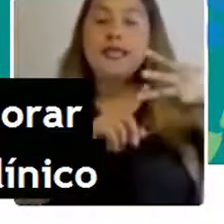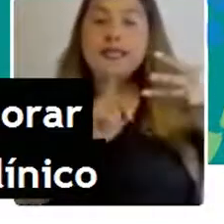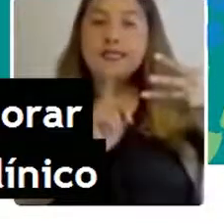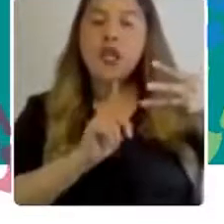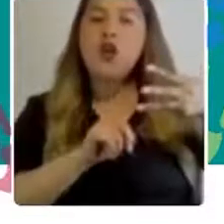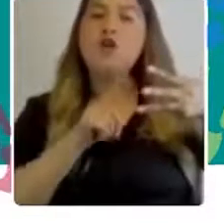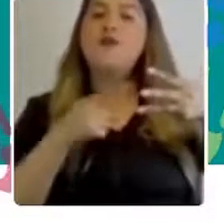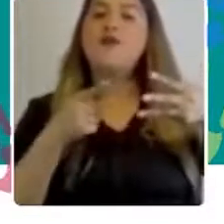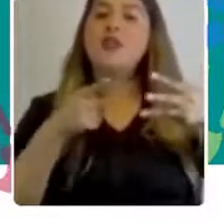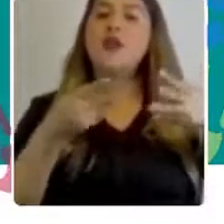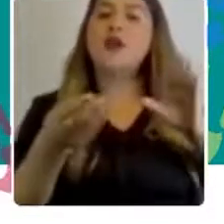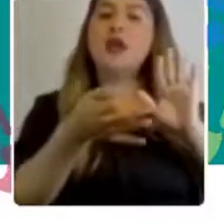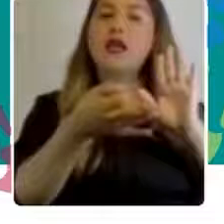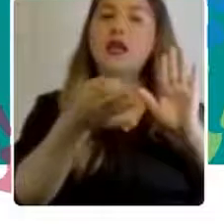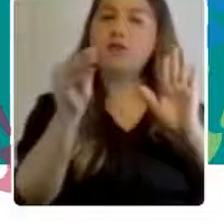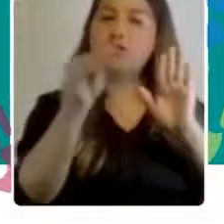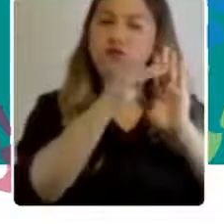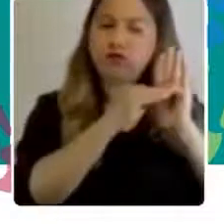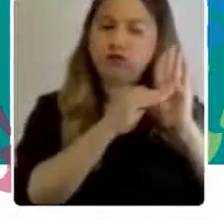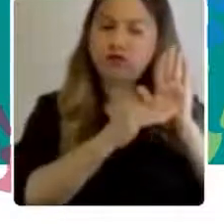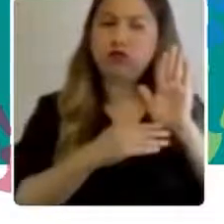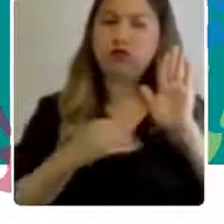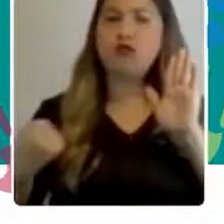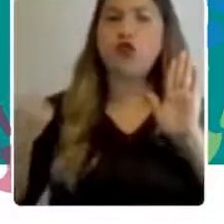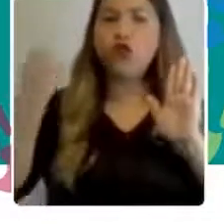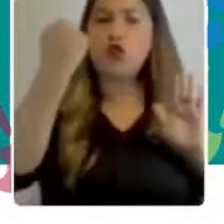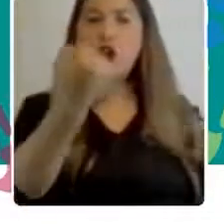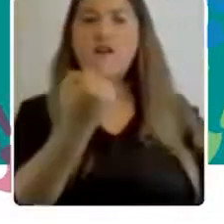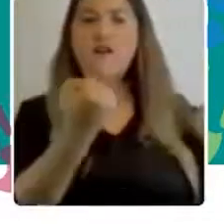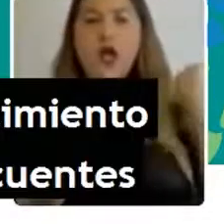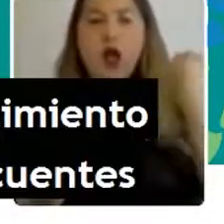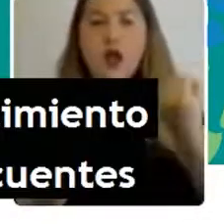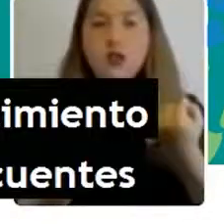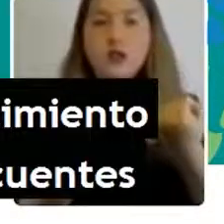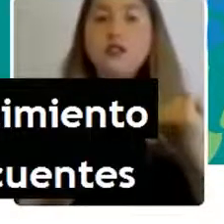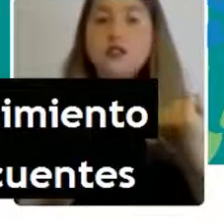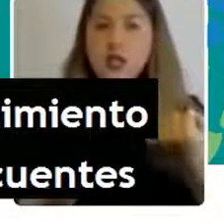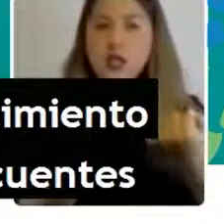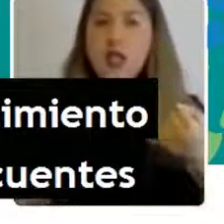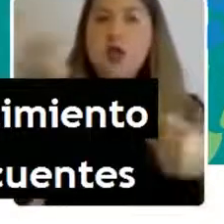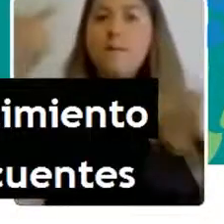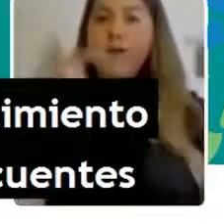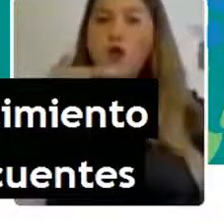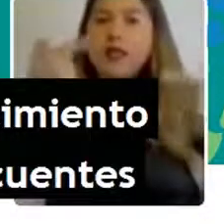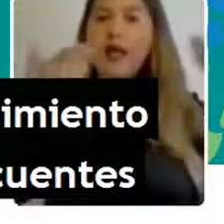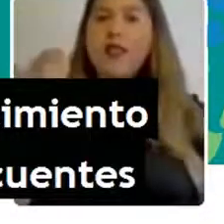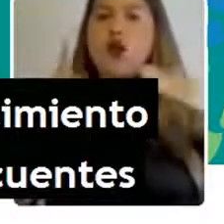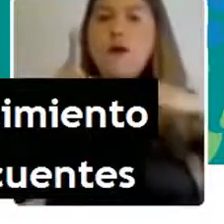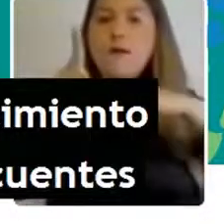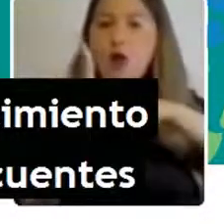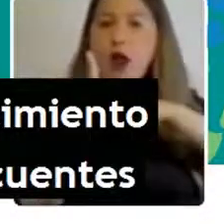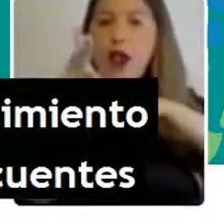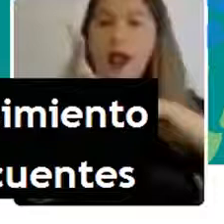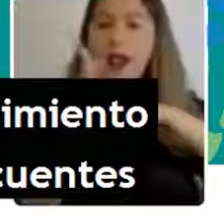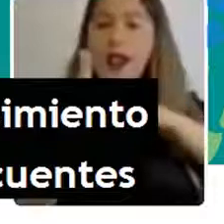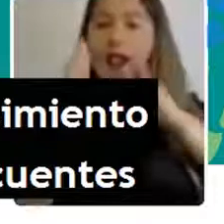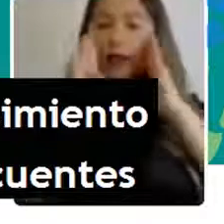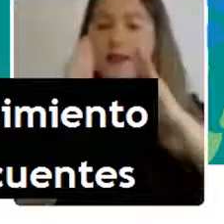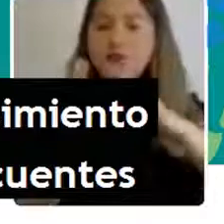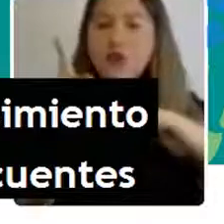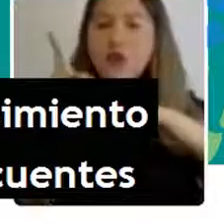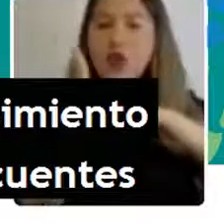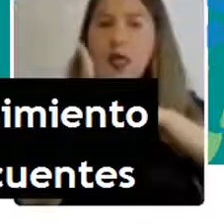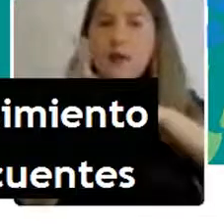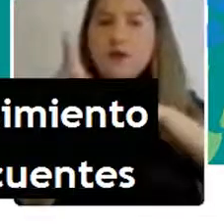en establecer instrumentos de manejo clínico como guía de práctica clínica, orientaciones de atención. proponer acciones para mejorar el reconocimiento y visibilidad de las enfermedades